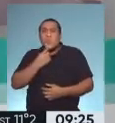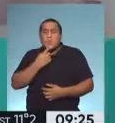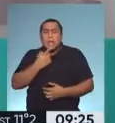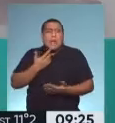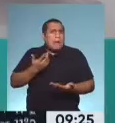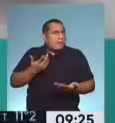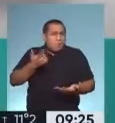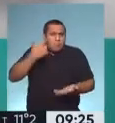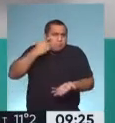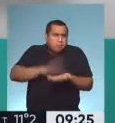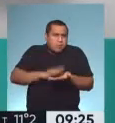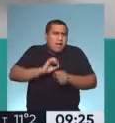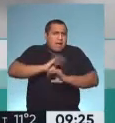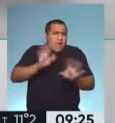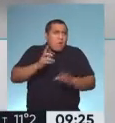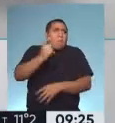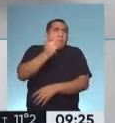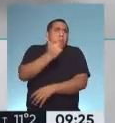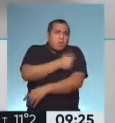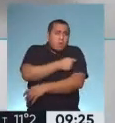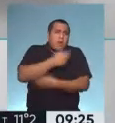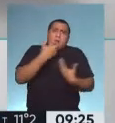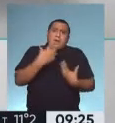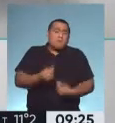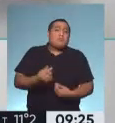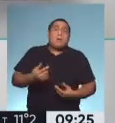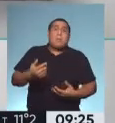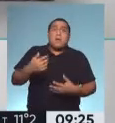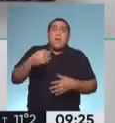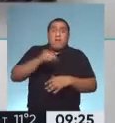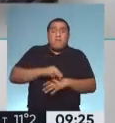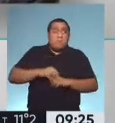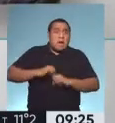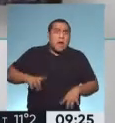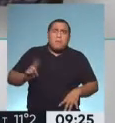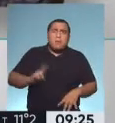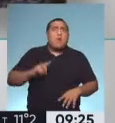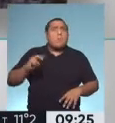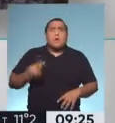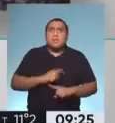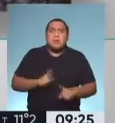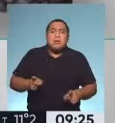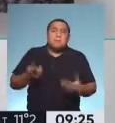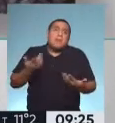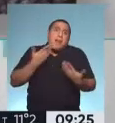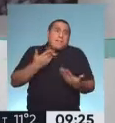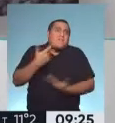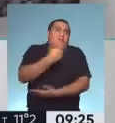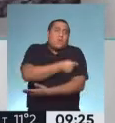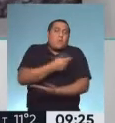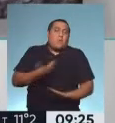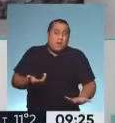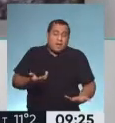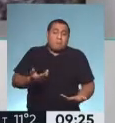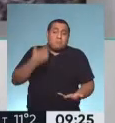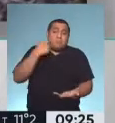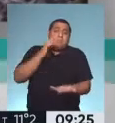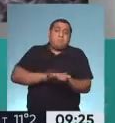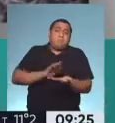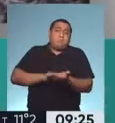claro de que es positivo de que evita la forma grave de la enfermedad la muerte bueno si estas cosas que en definitiva se comprobaron